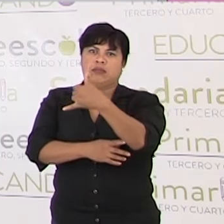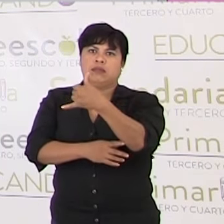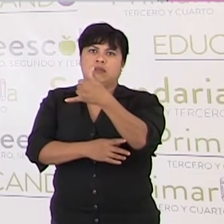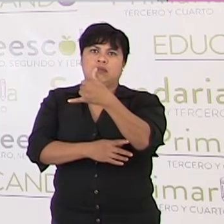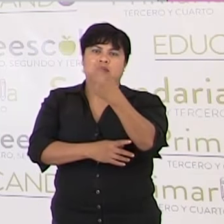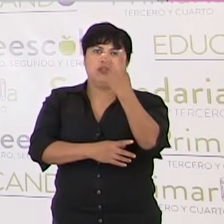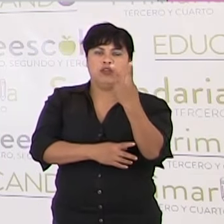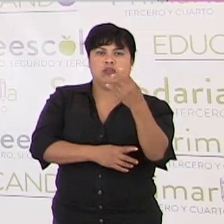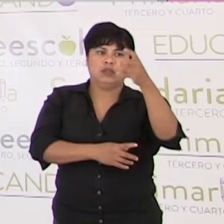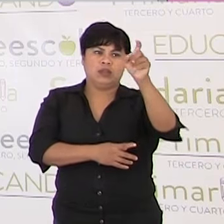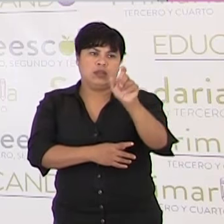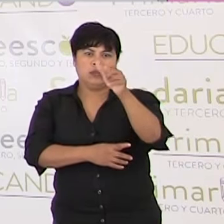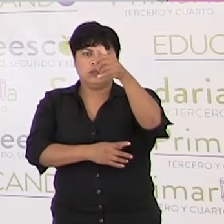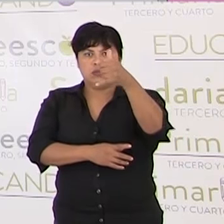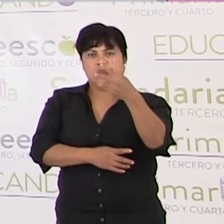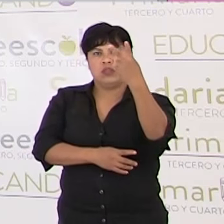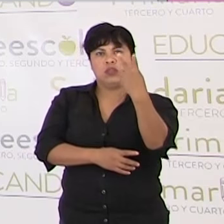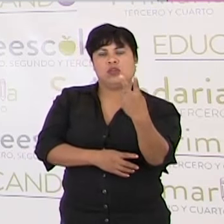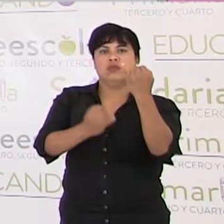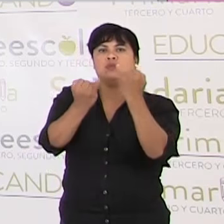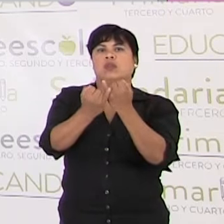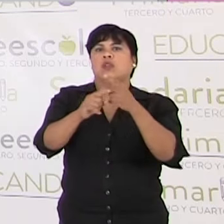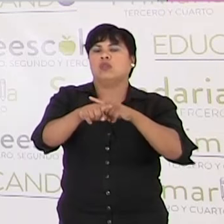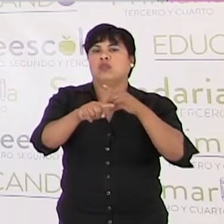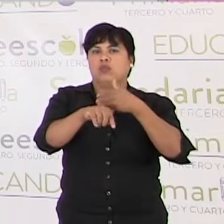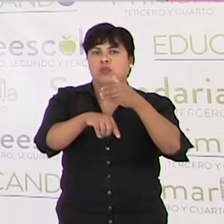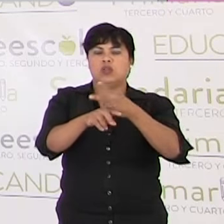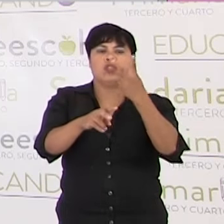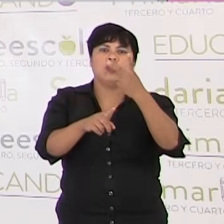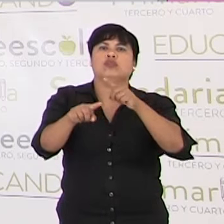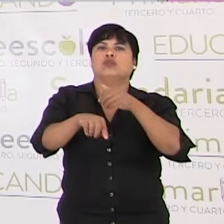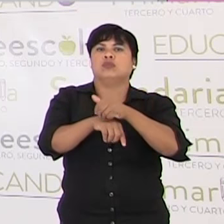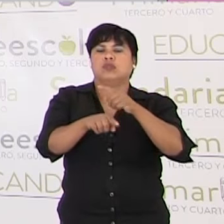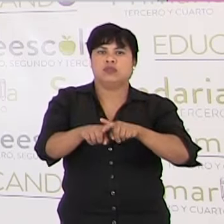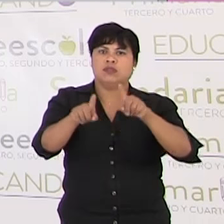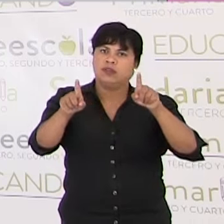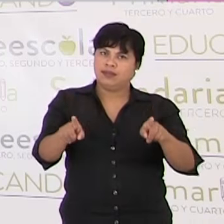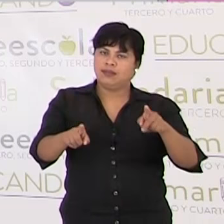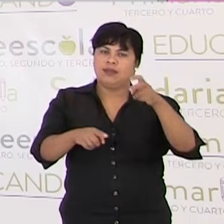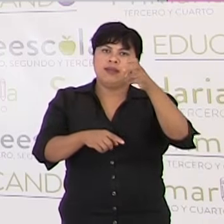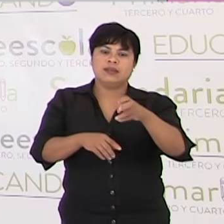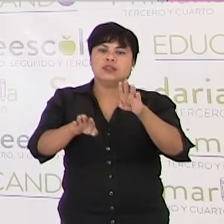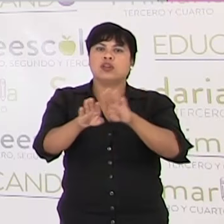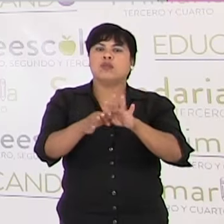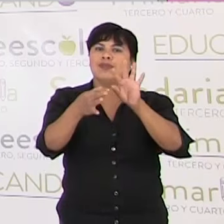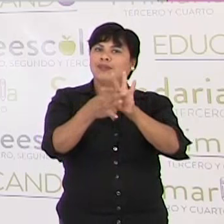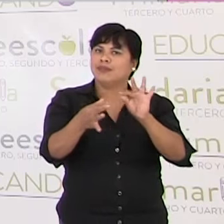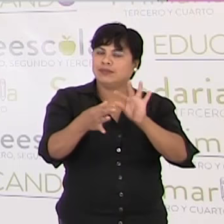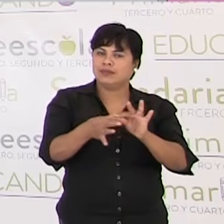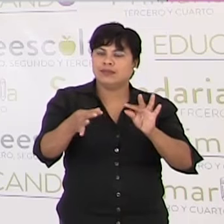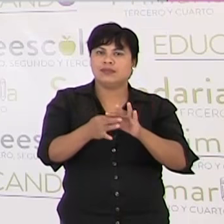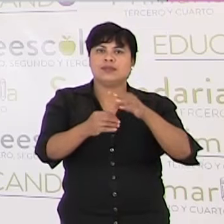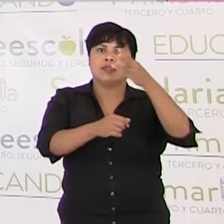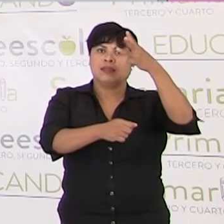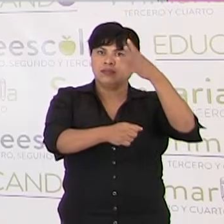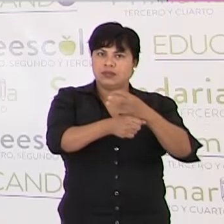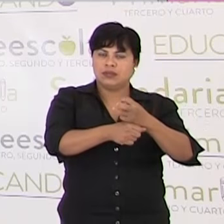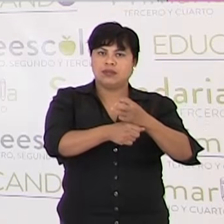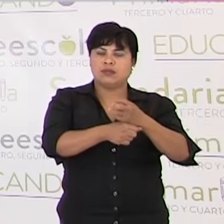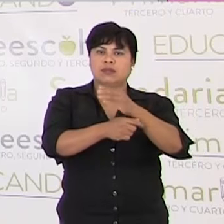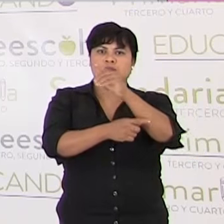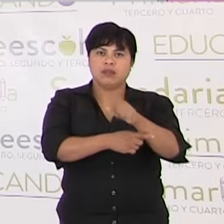¿Sí? X más y al cuadrado sobre 3 nos representa la tercera